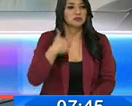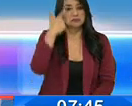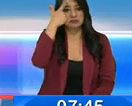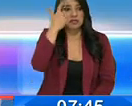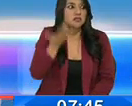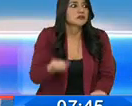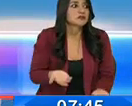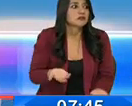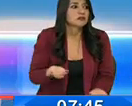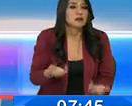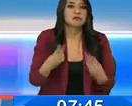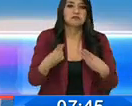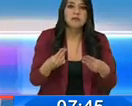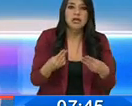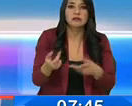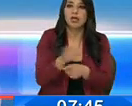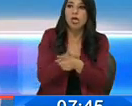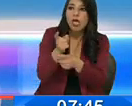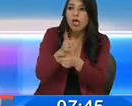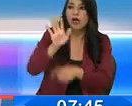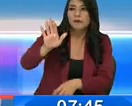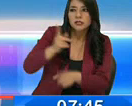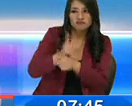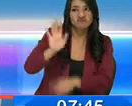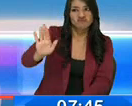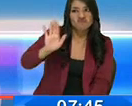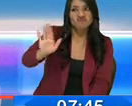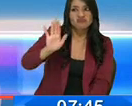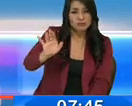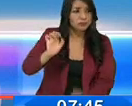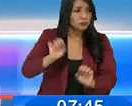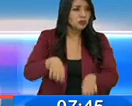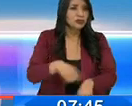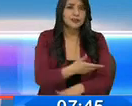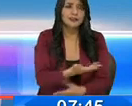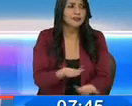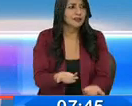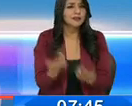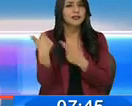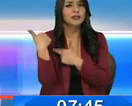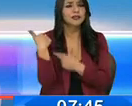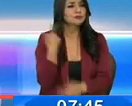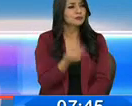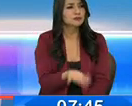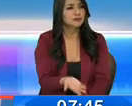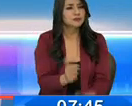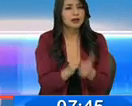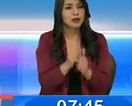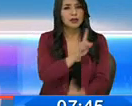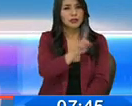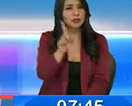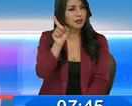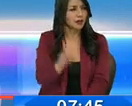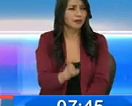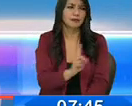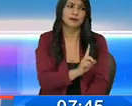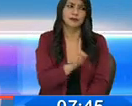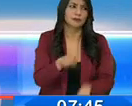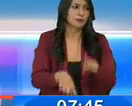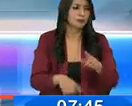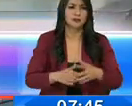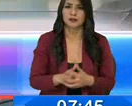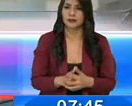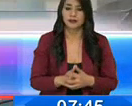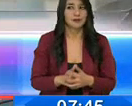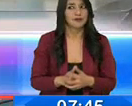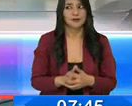a través de mecanismos de presión y de amenaza se puede restringir las responsabilidades que cada uno debe realizar. Al contrario, no deben